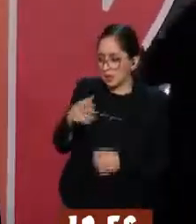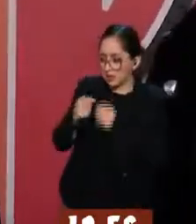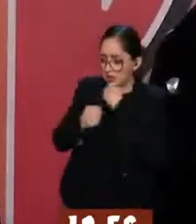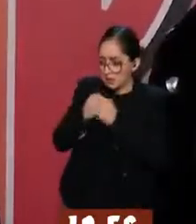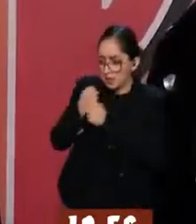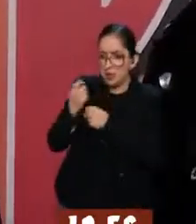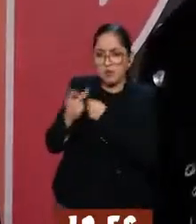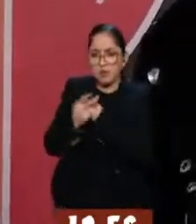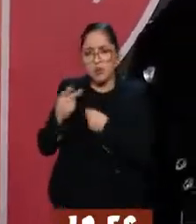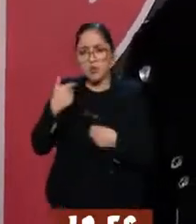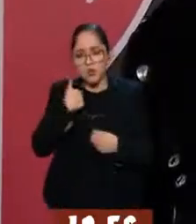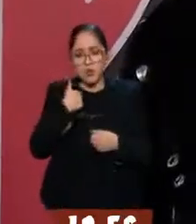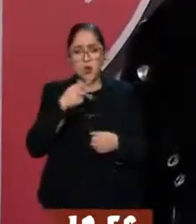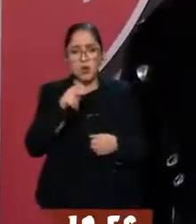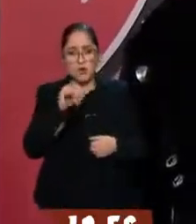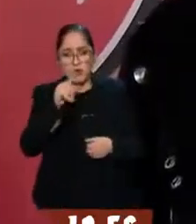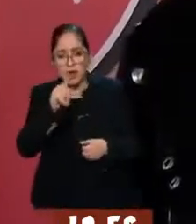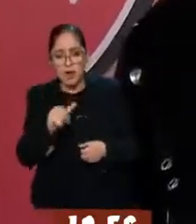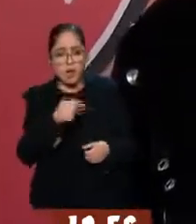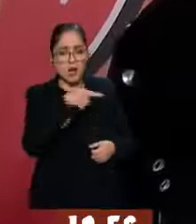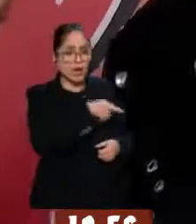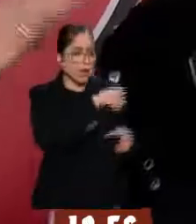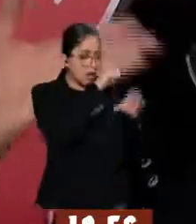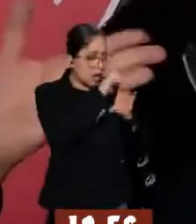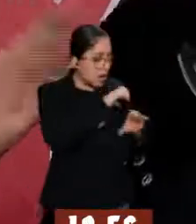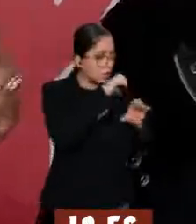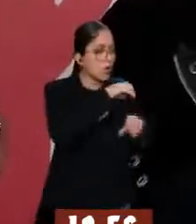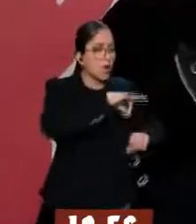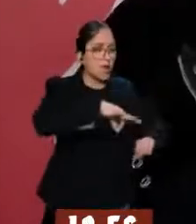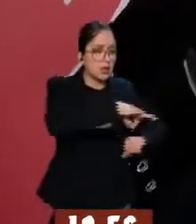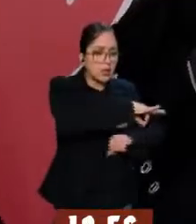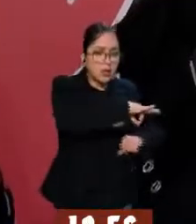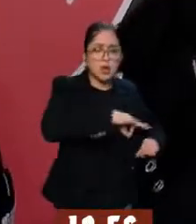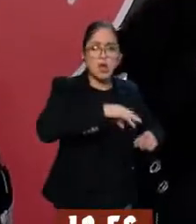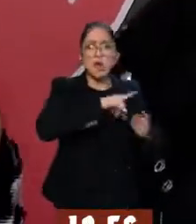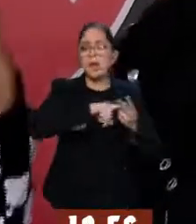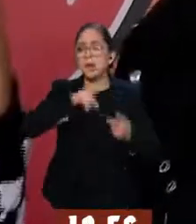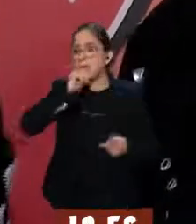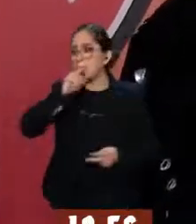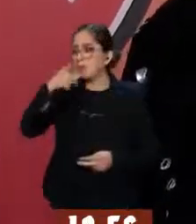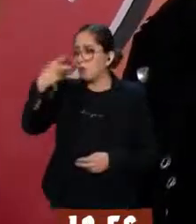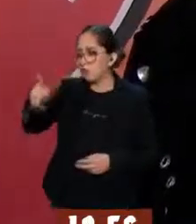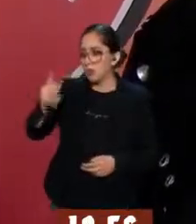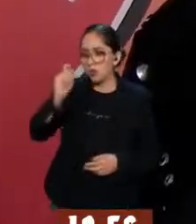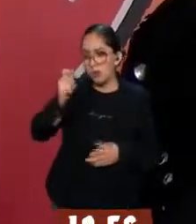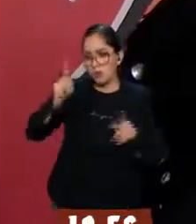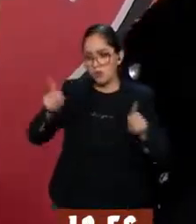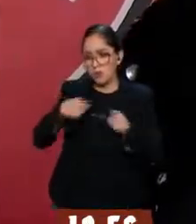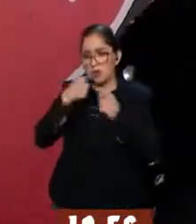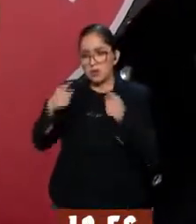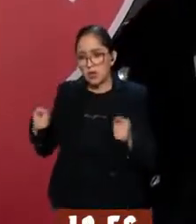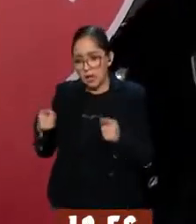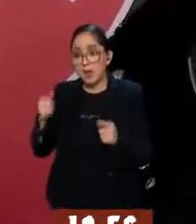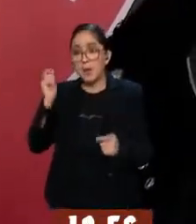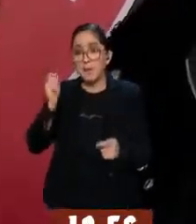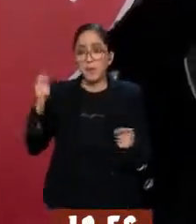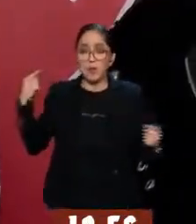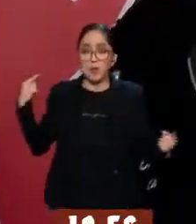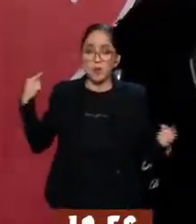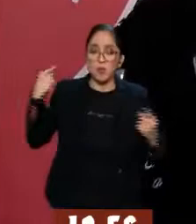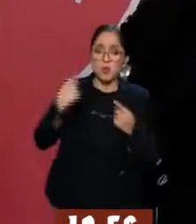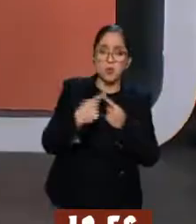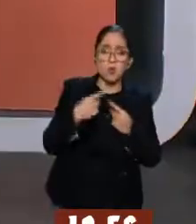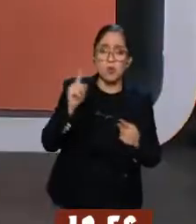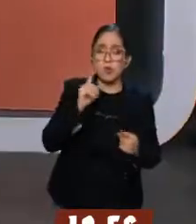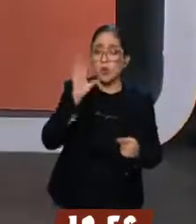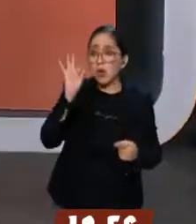novelas, jingles, él hizo su vida también como artista arquitectónico, él como músico, y en 40 años no nos habíamos visto. No es cierto. O sea,